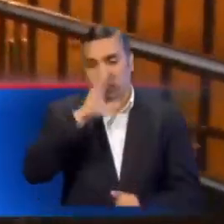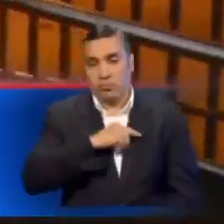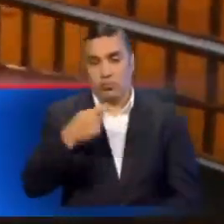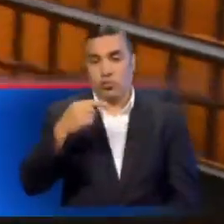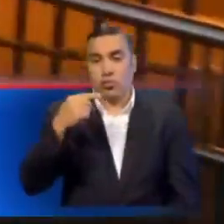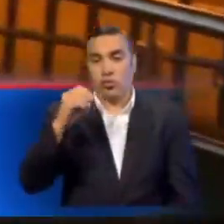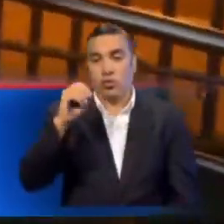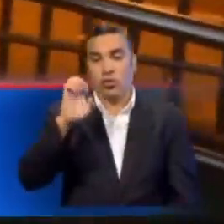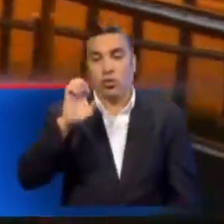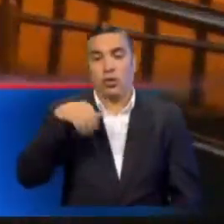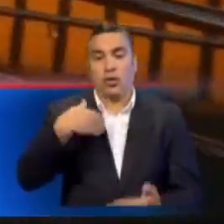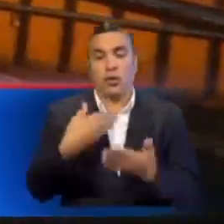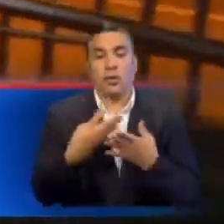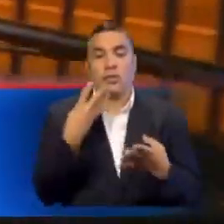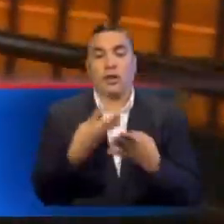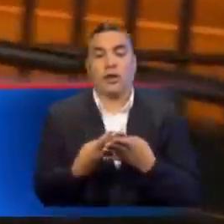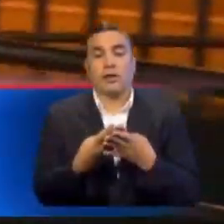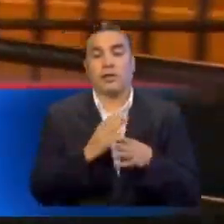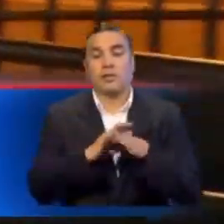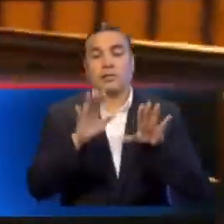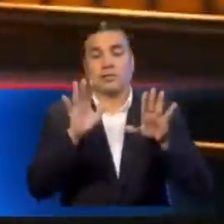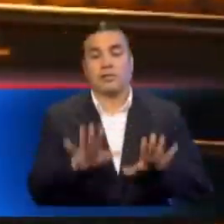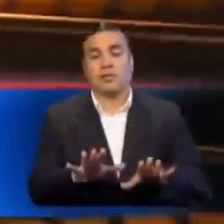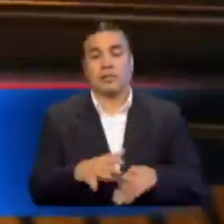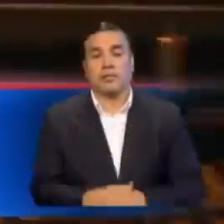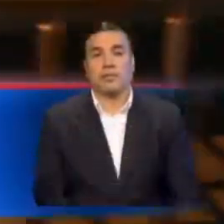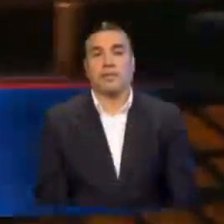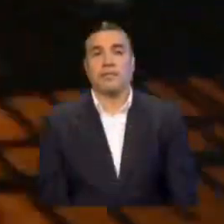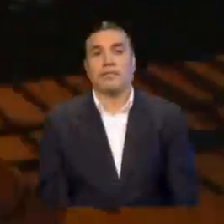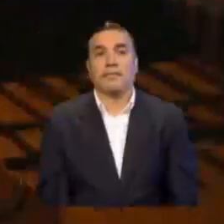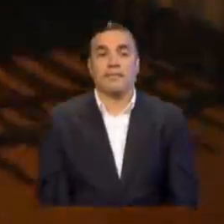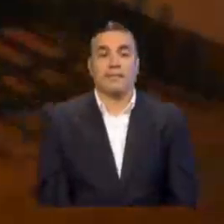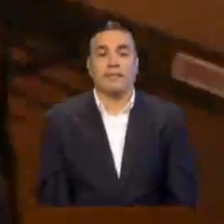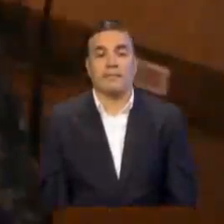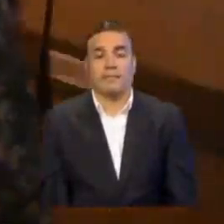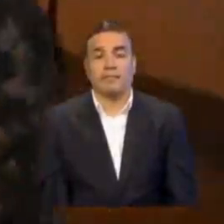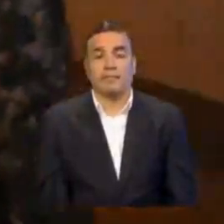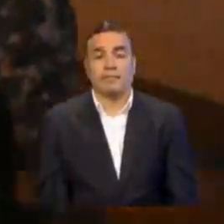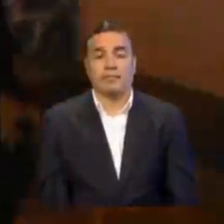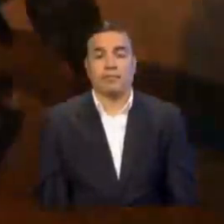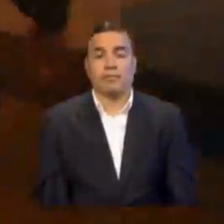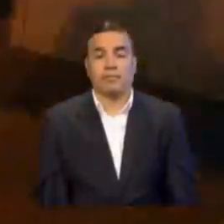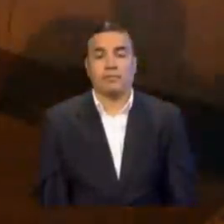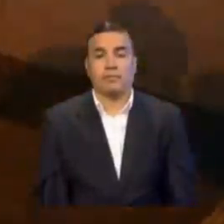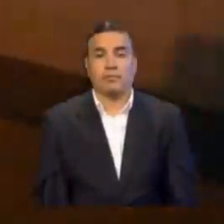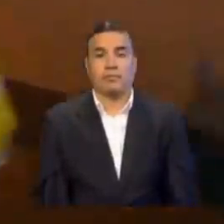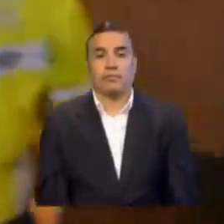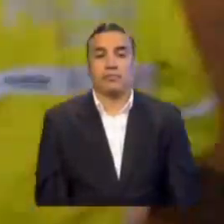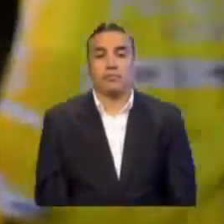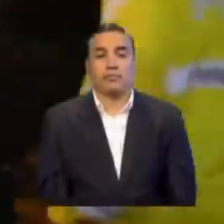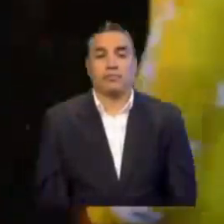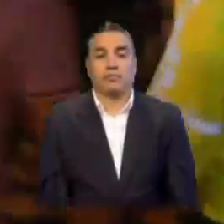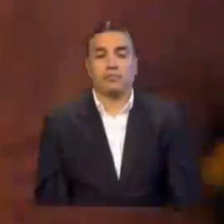del goya hasta la penitenciaría del litoral leonardo flores tc-televisión